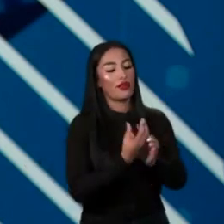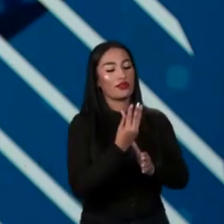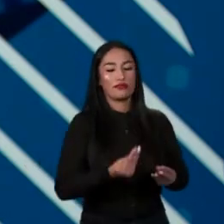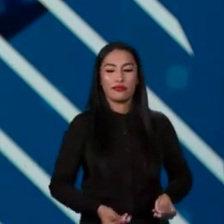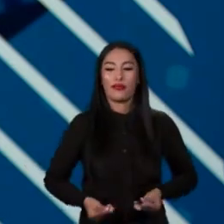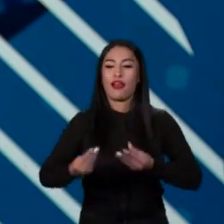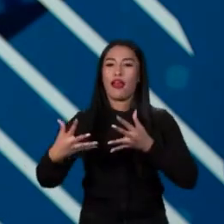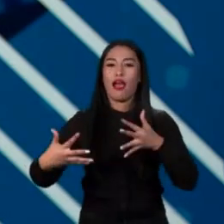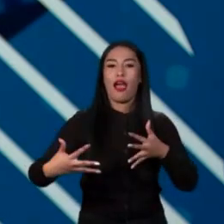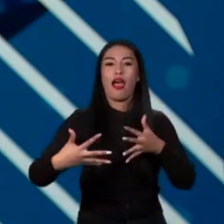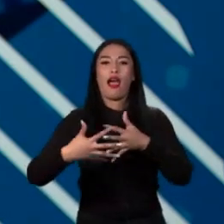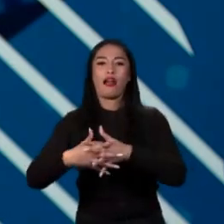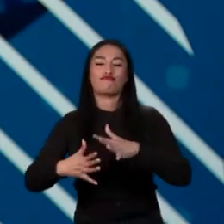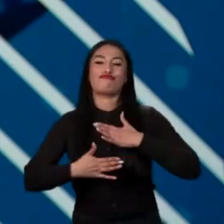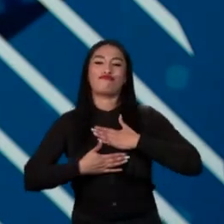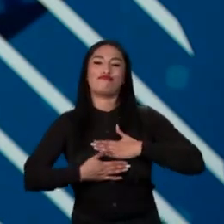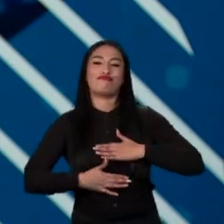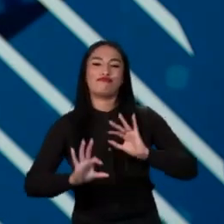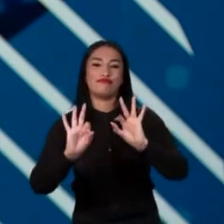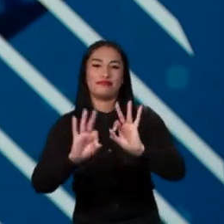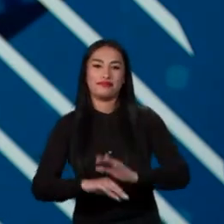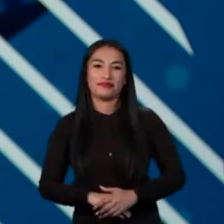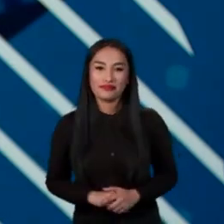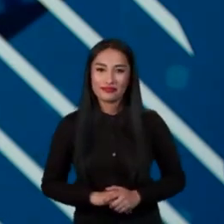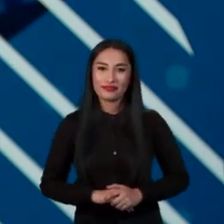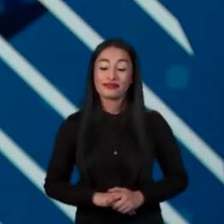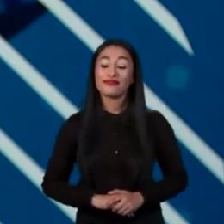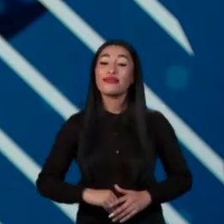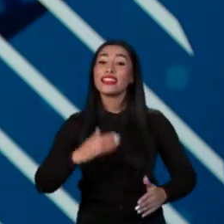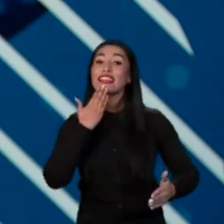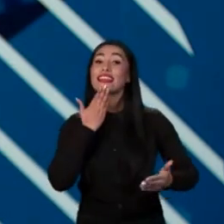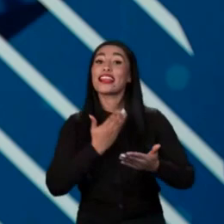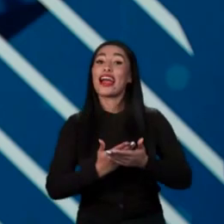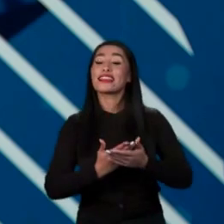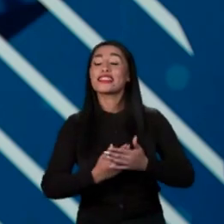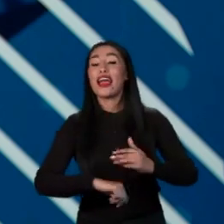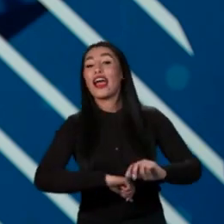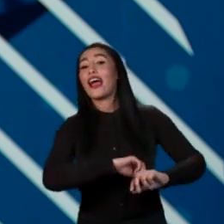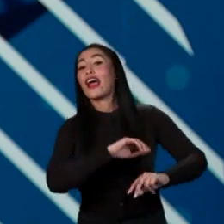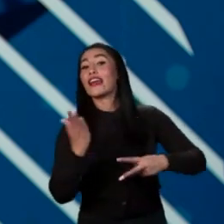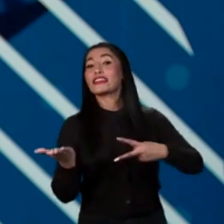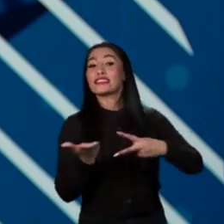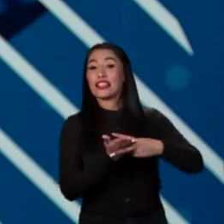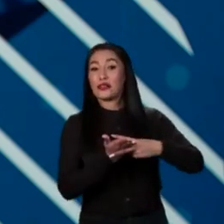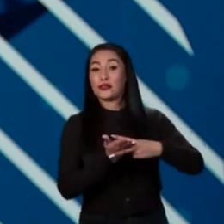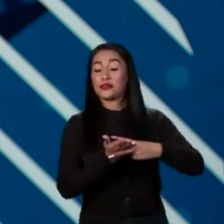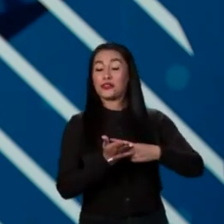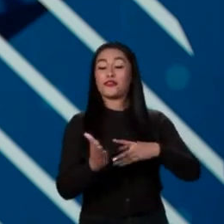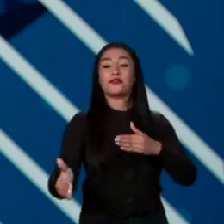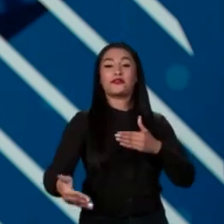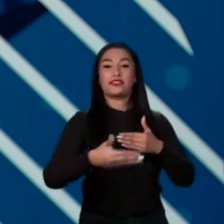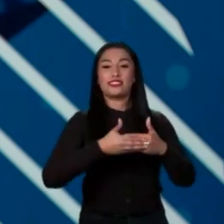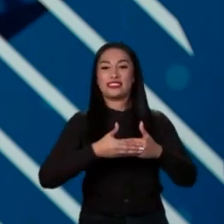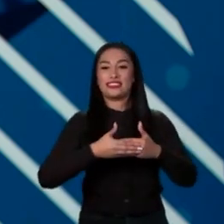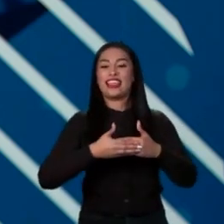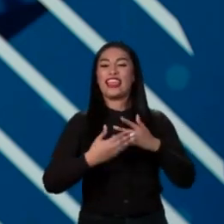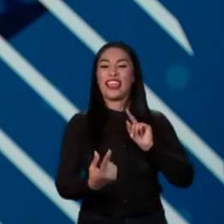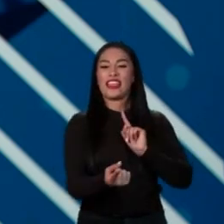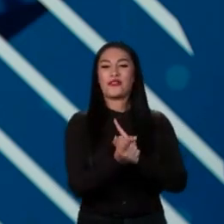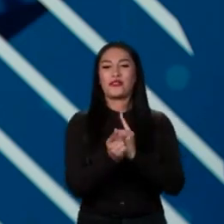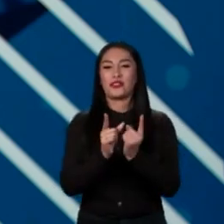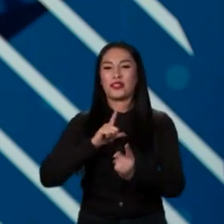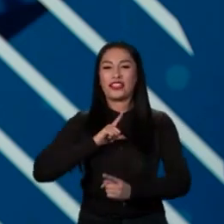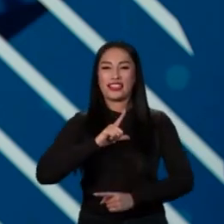Aquí terminamos este segundo momento de nuestro Encuentro Nacional de Líderes Educativos. Muchísimas gracias,